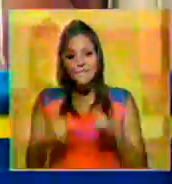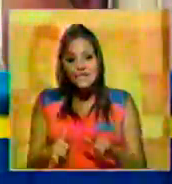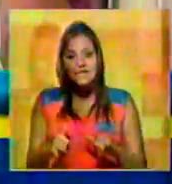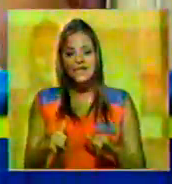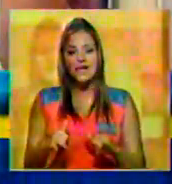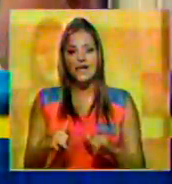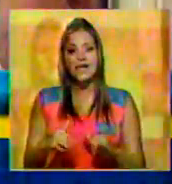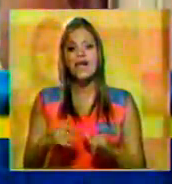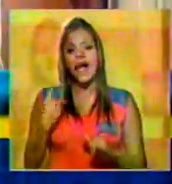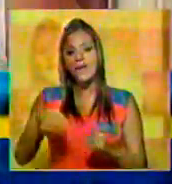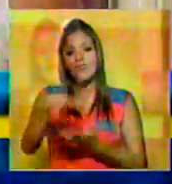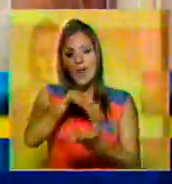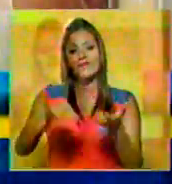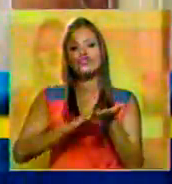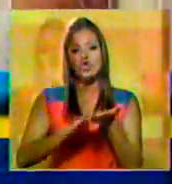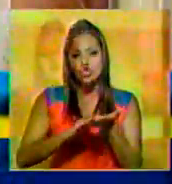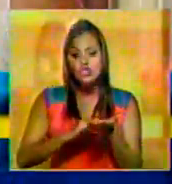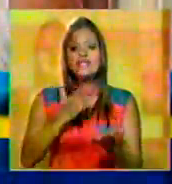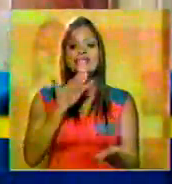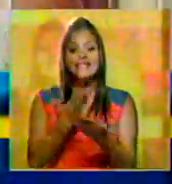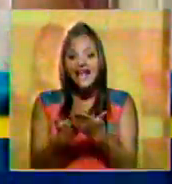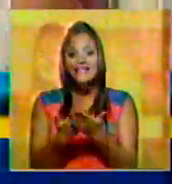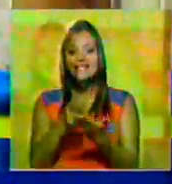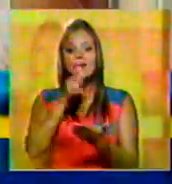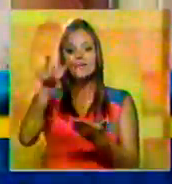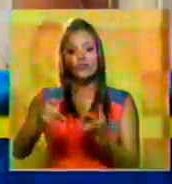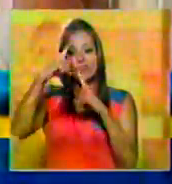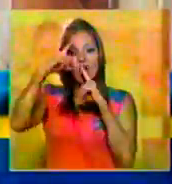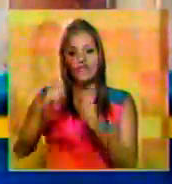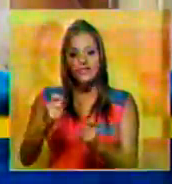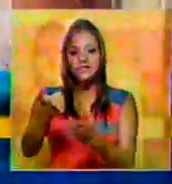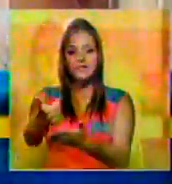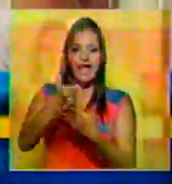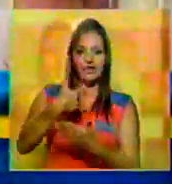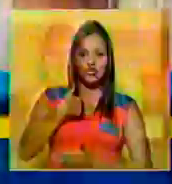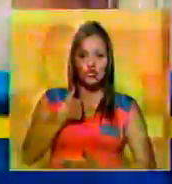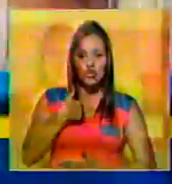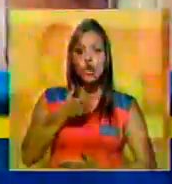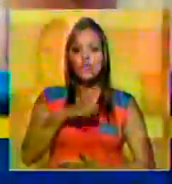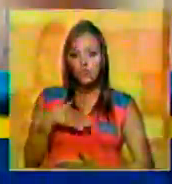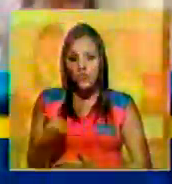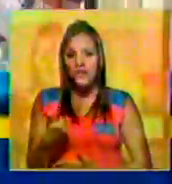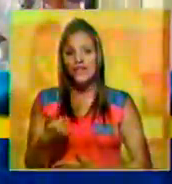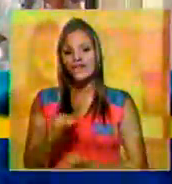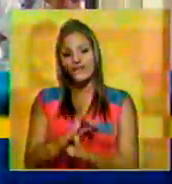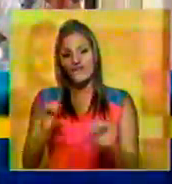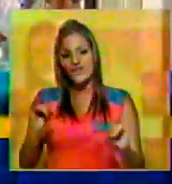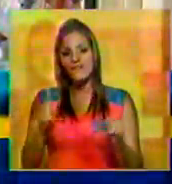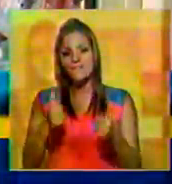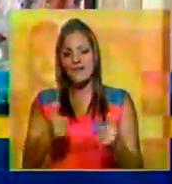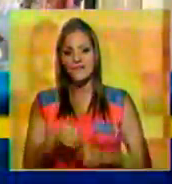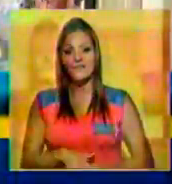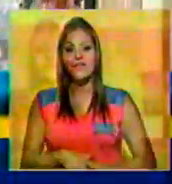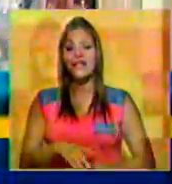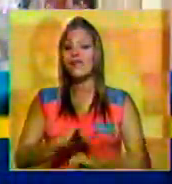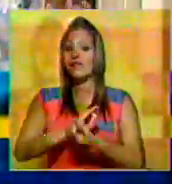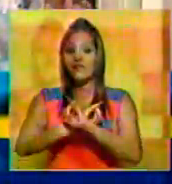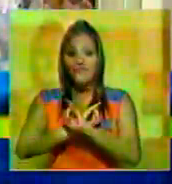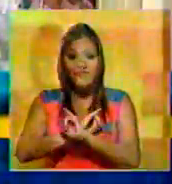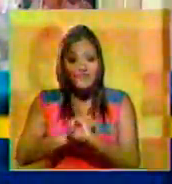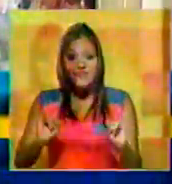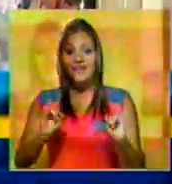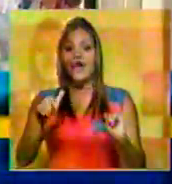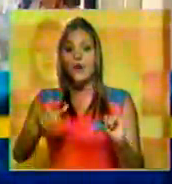su problema tiene solución, y gracias a los especialistas, bueno, este caso puede llegar a una feliz conclusión. Hoy finalmente Lucía y su mamá